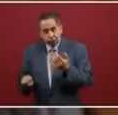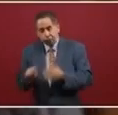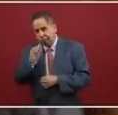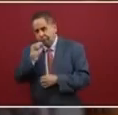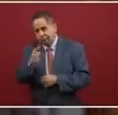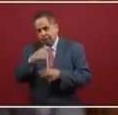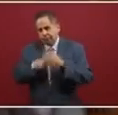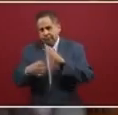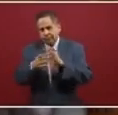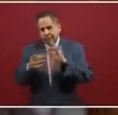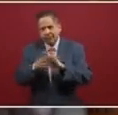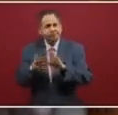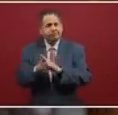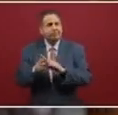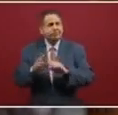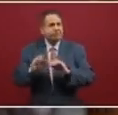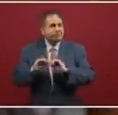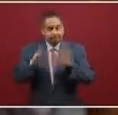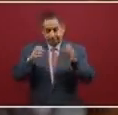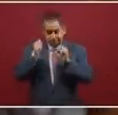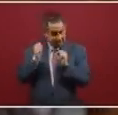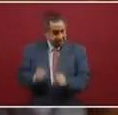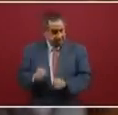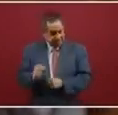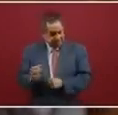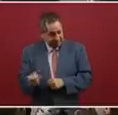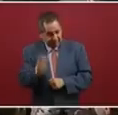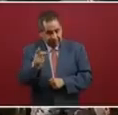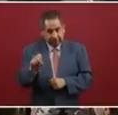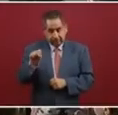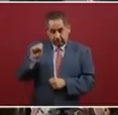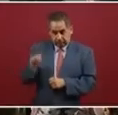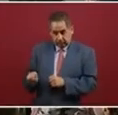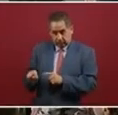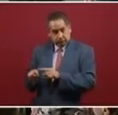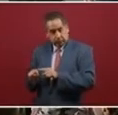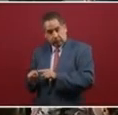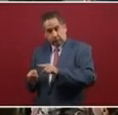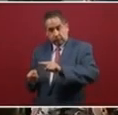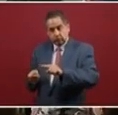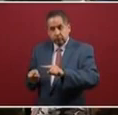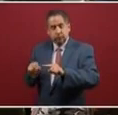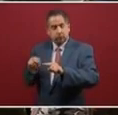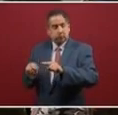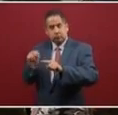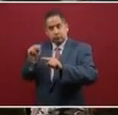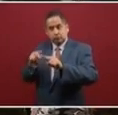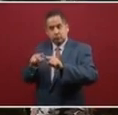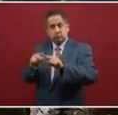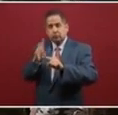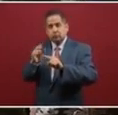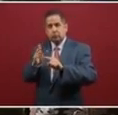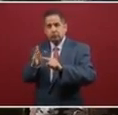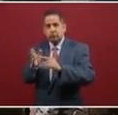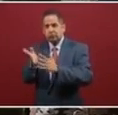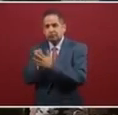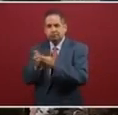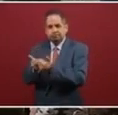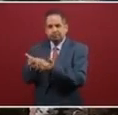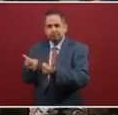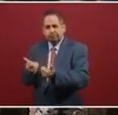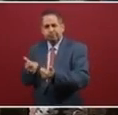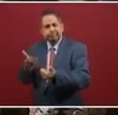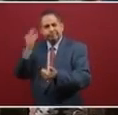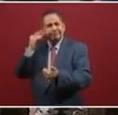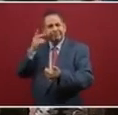también podría usted, señor canciller, garantizar que la frontera del sur al norte del Suchiate ya no sea una línea divisoria porosa,